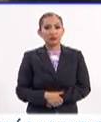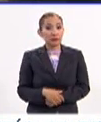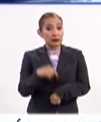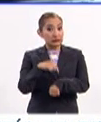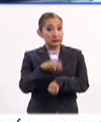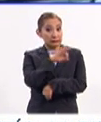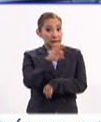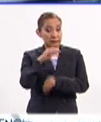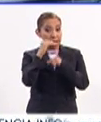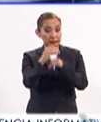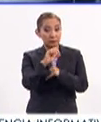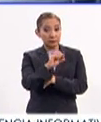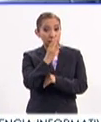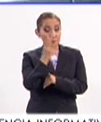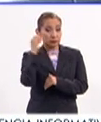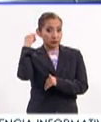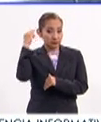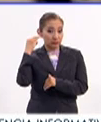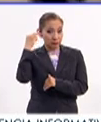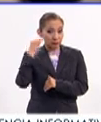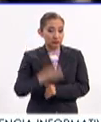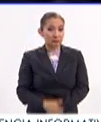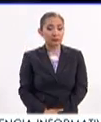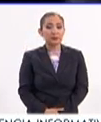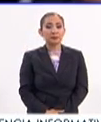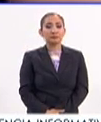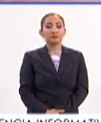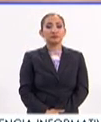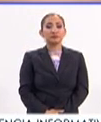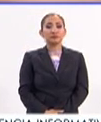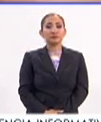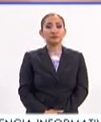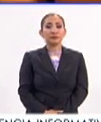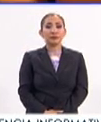www.televisioneducativa.gov.mx/capacitación. Tienes hasta el 22 de marzo.